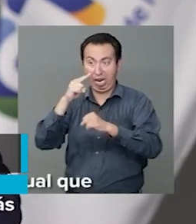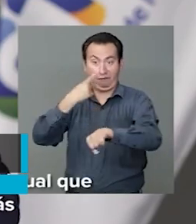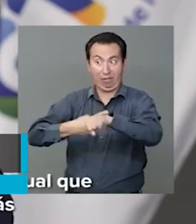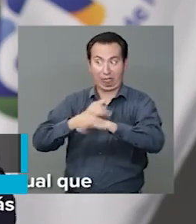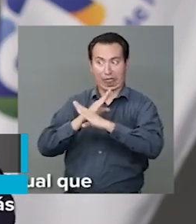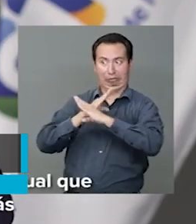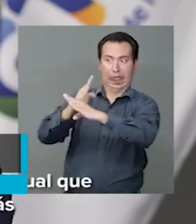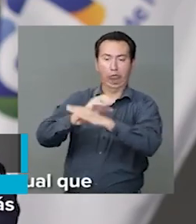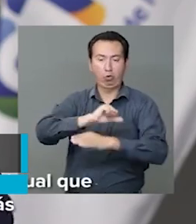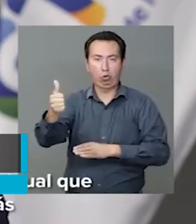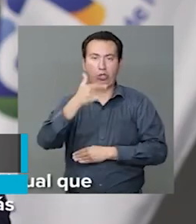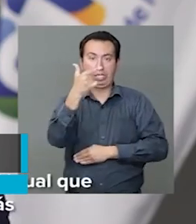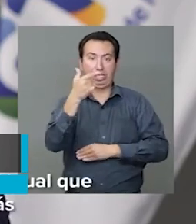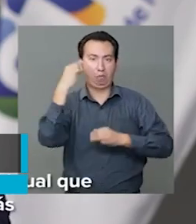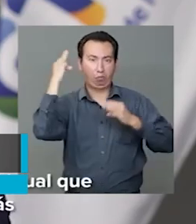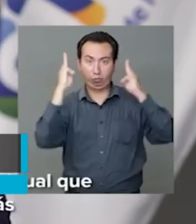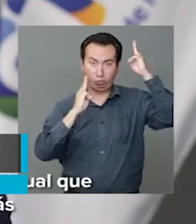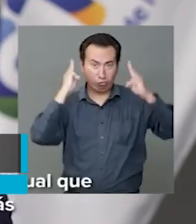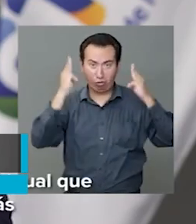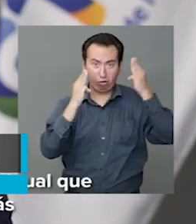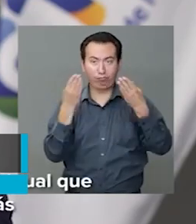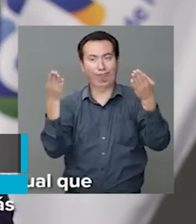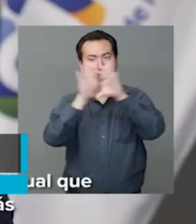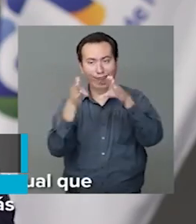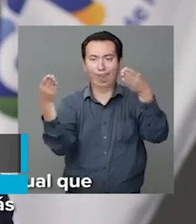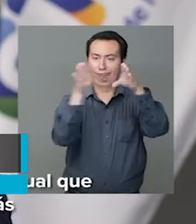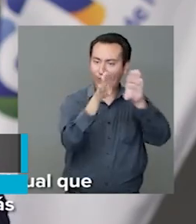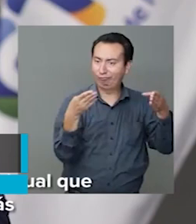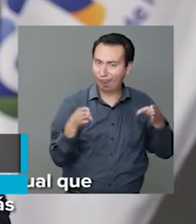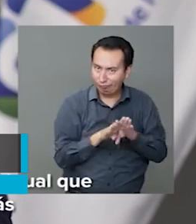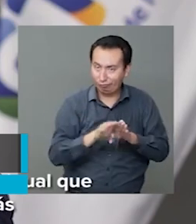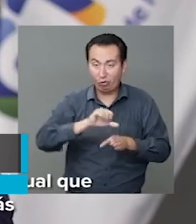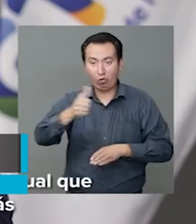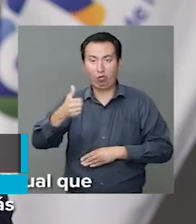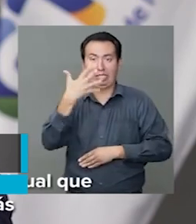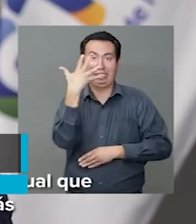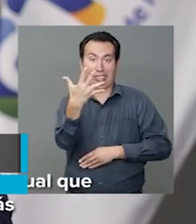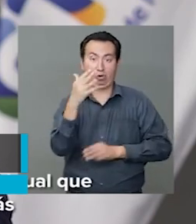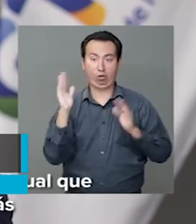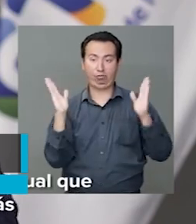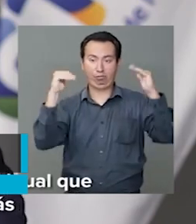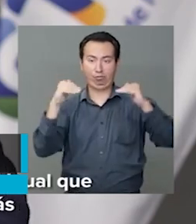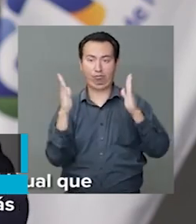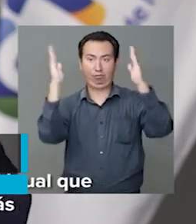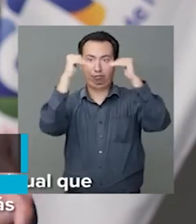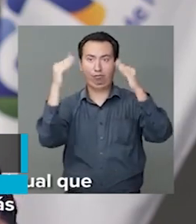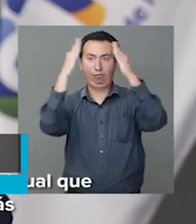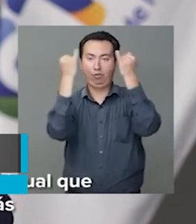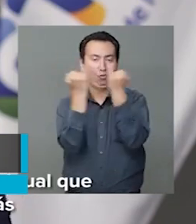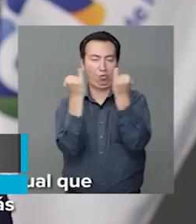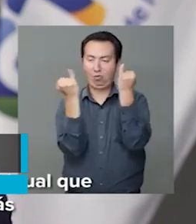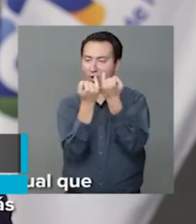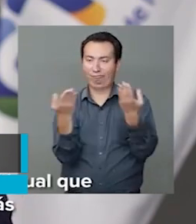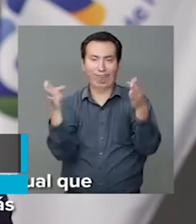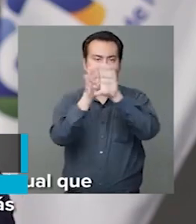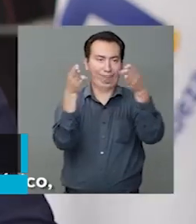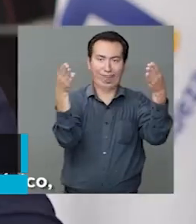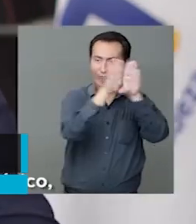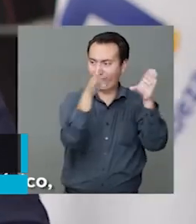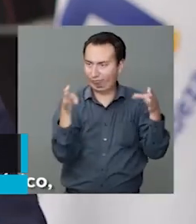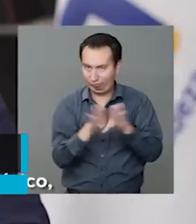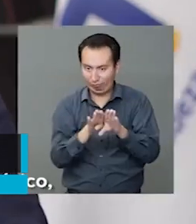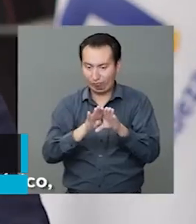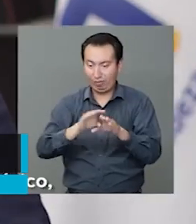prevención como lo son los siete museos a cargo del instituto estatal de cultura al igual que las cinco zonas arqueológicas entre muchas otras medidas más